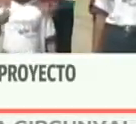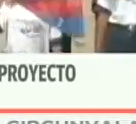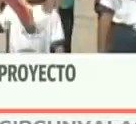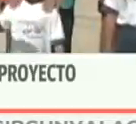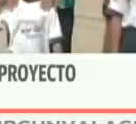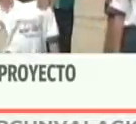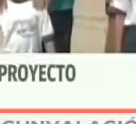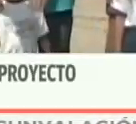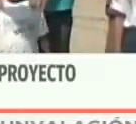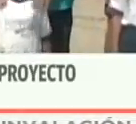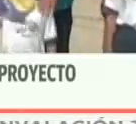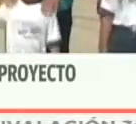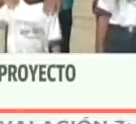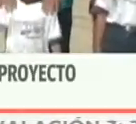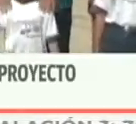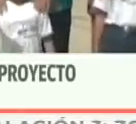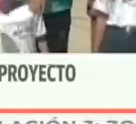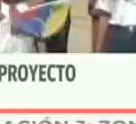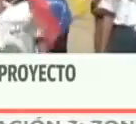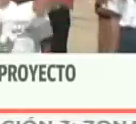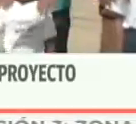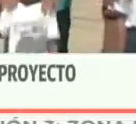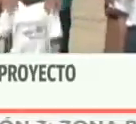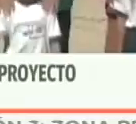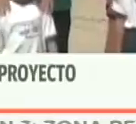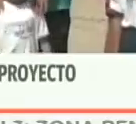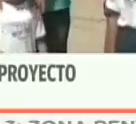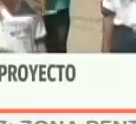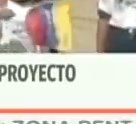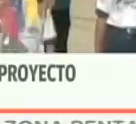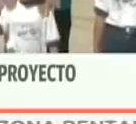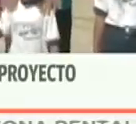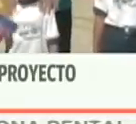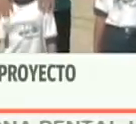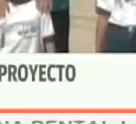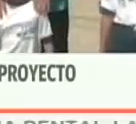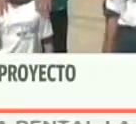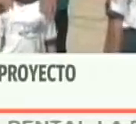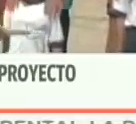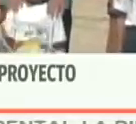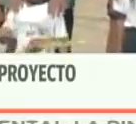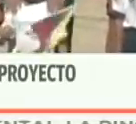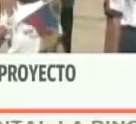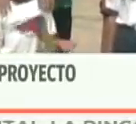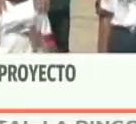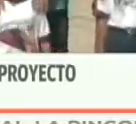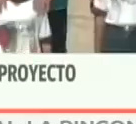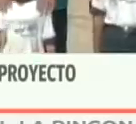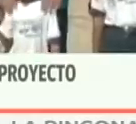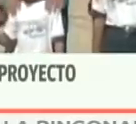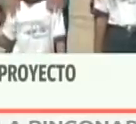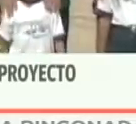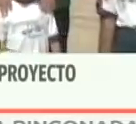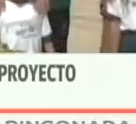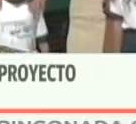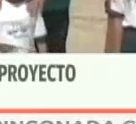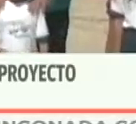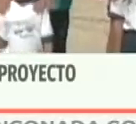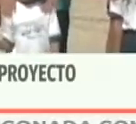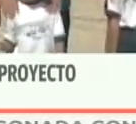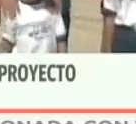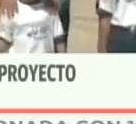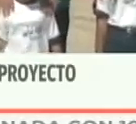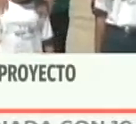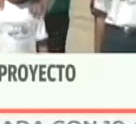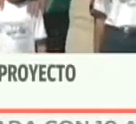construyendo una industria naval sana y robusta para el beneficio de todos. En los próximos meses estaremos también llevando al agua otras